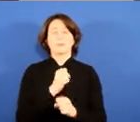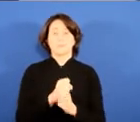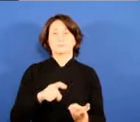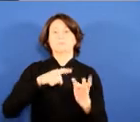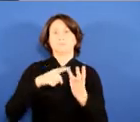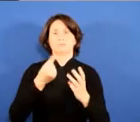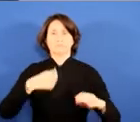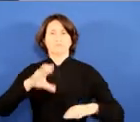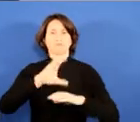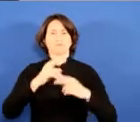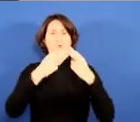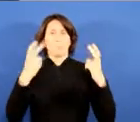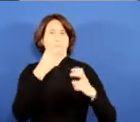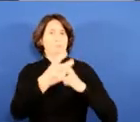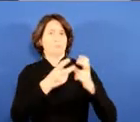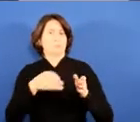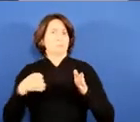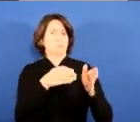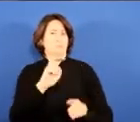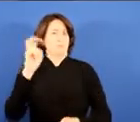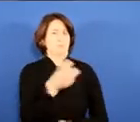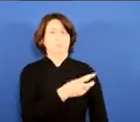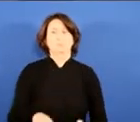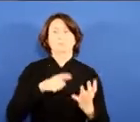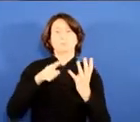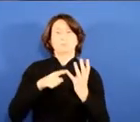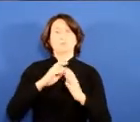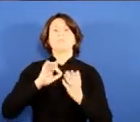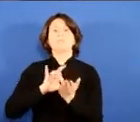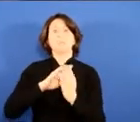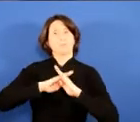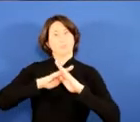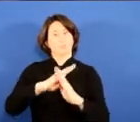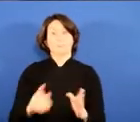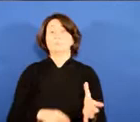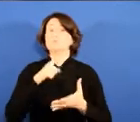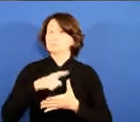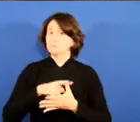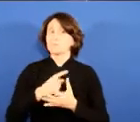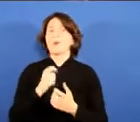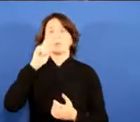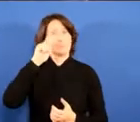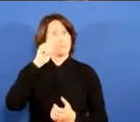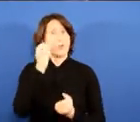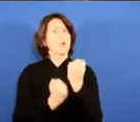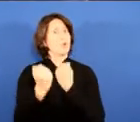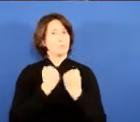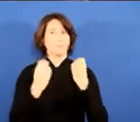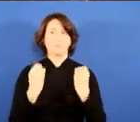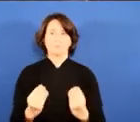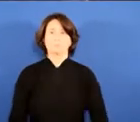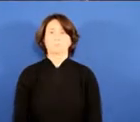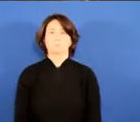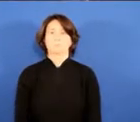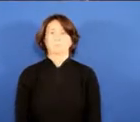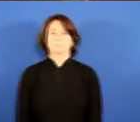social, búsqueda y creación de empleo, inversión en obra pública, mantenimiento de servicios públicos básicos y rigor económico